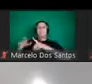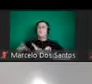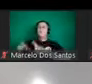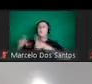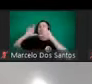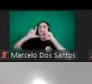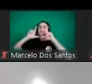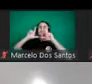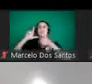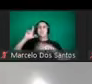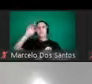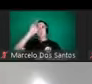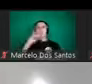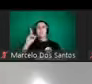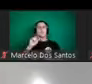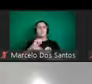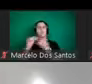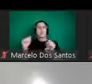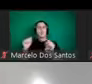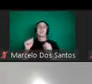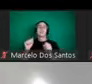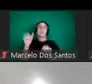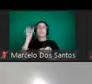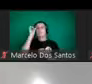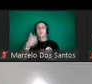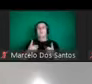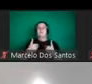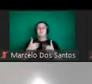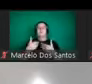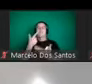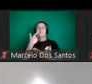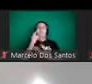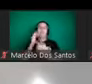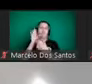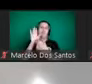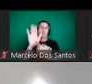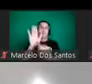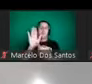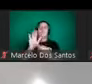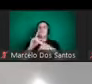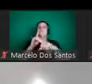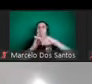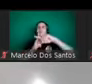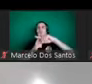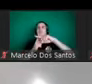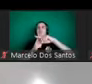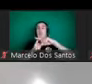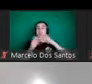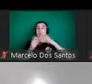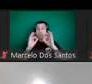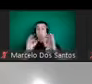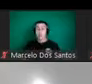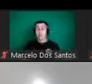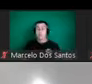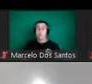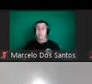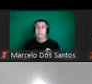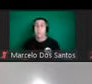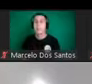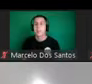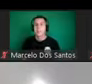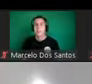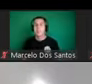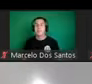histórico, y aparte de todo lo que ya señalé como dispositivo constitucional, es una valoración